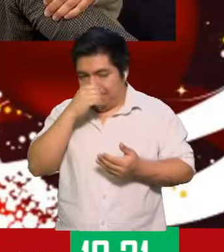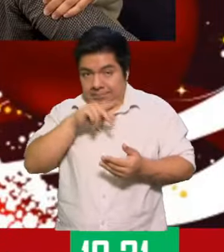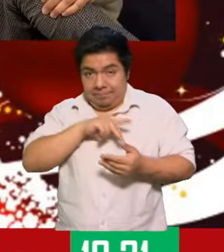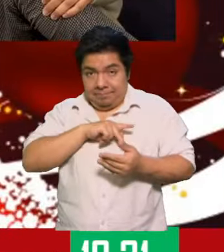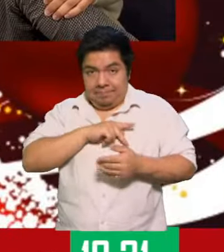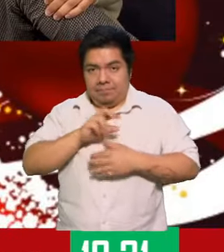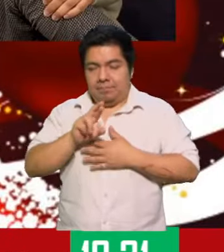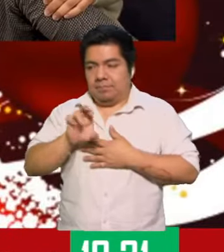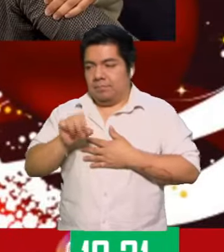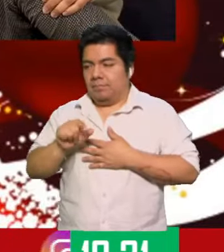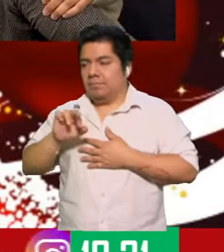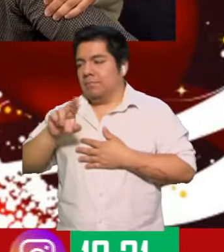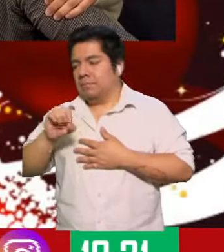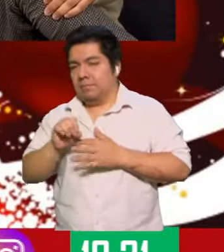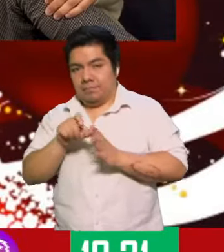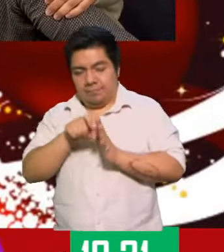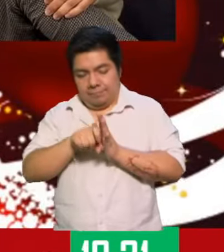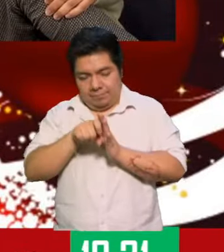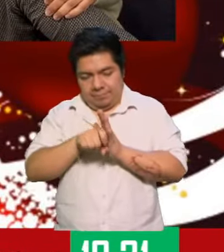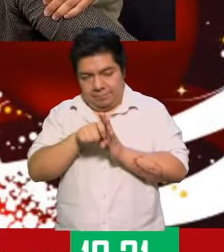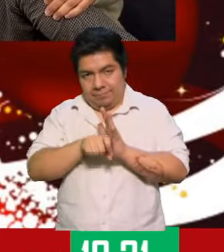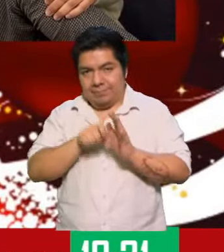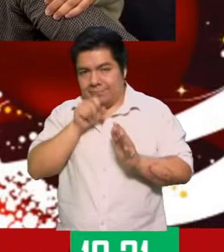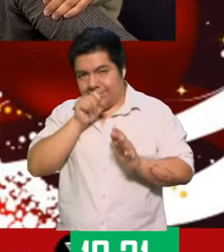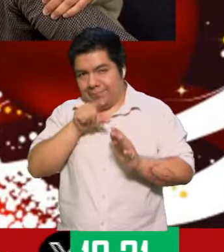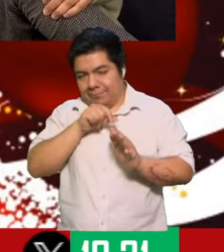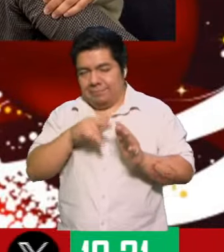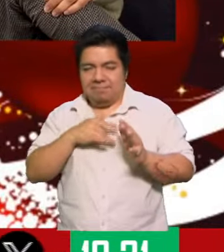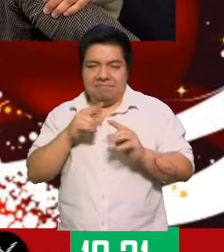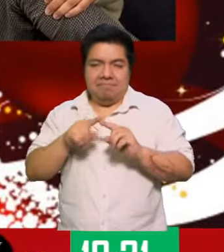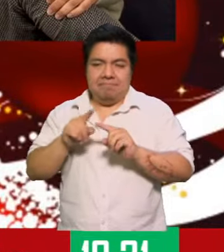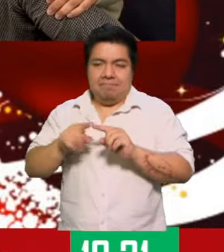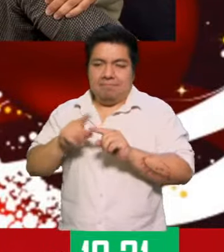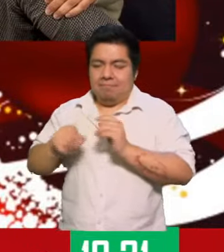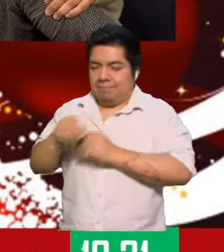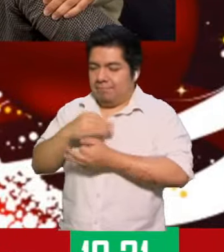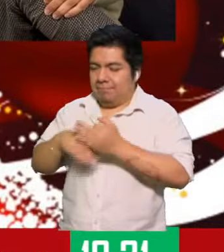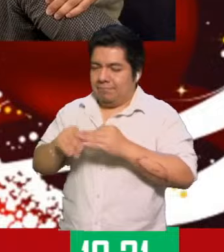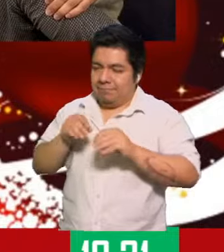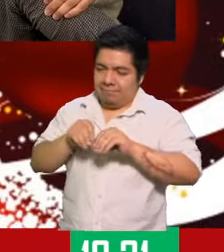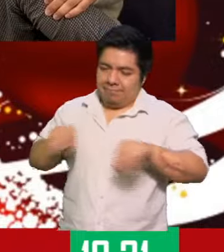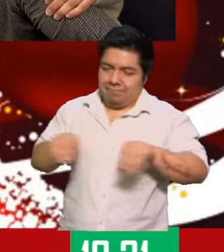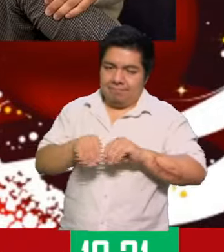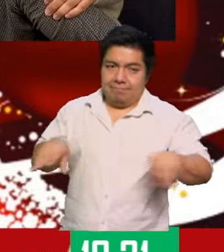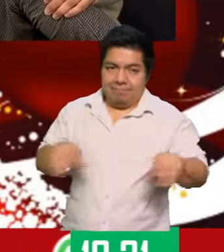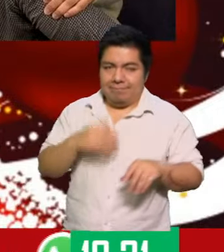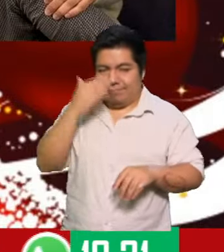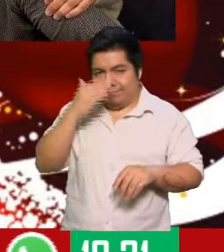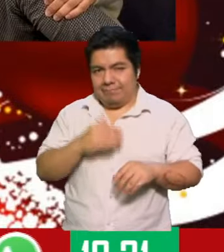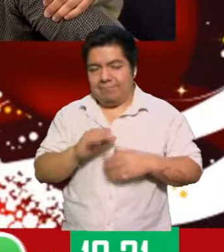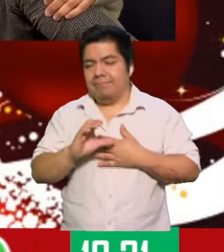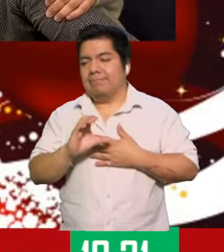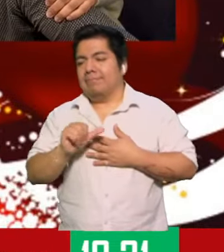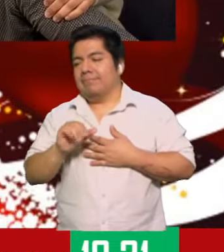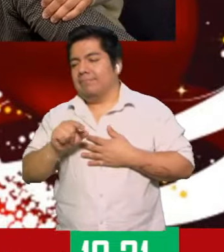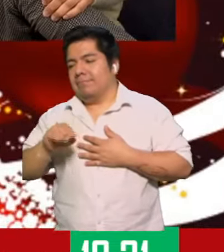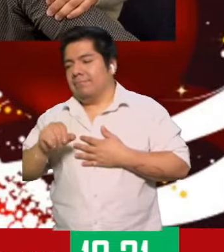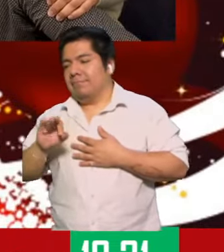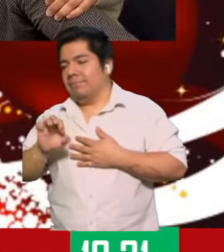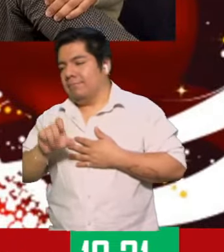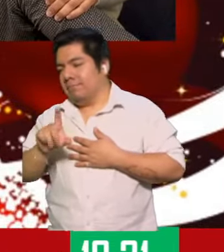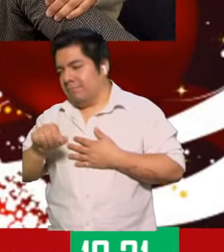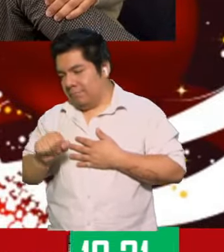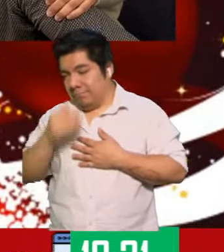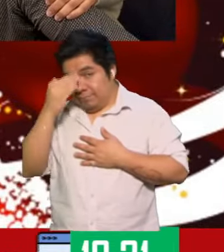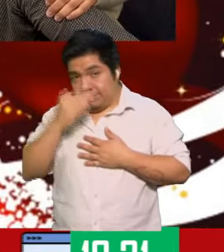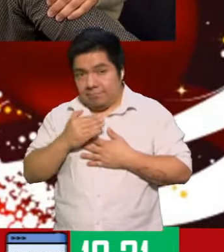está Rubén rojo estoy en instagram ahí también ahí voy estoy haciendo todo lo que puedo de publicidad de kaluma films ellos también este que son los que